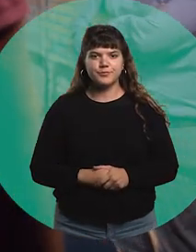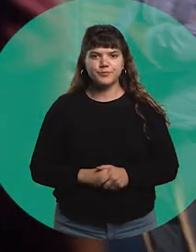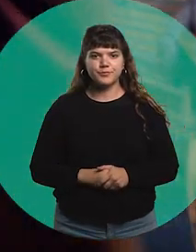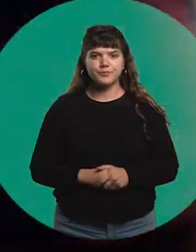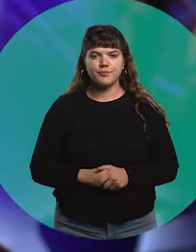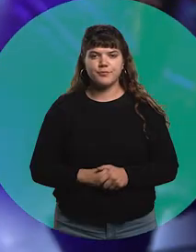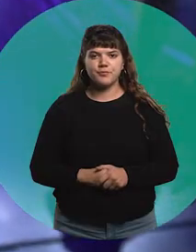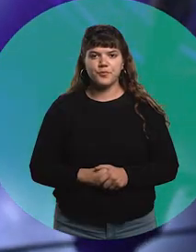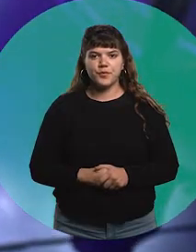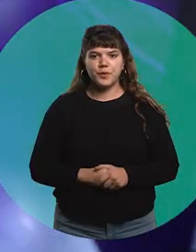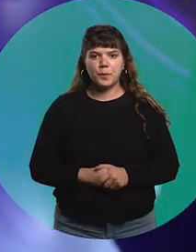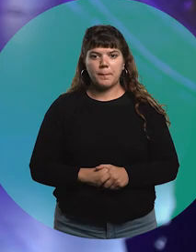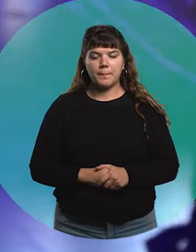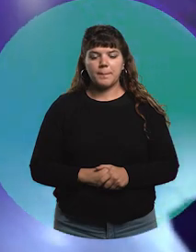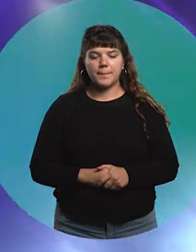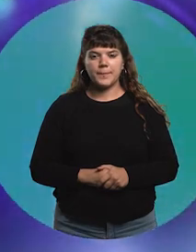vamos a arrancar